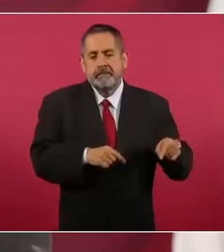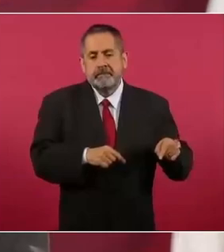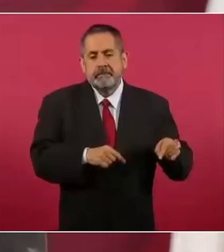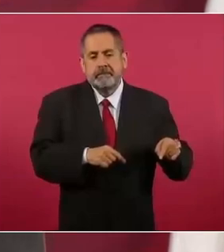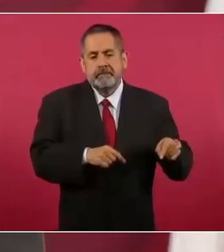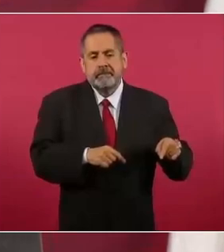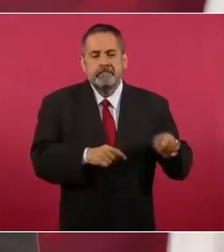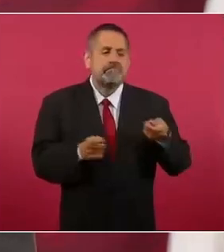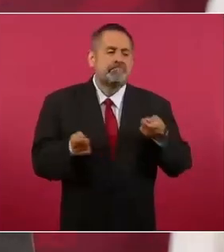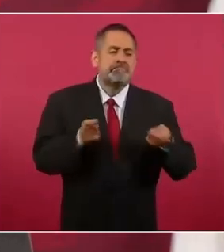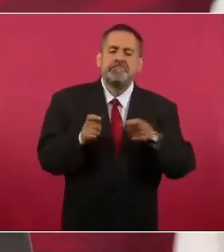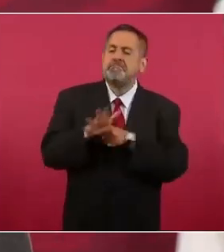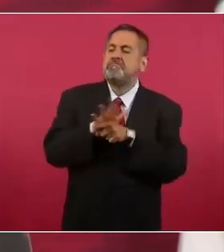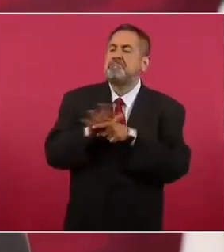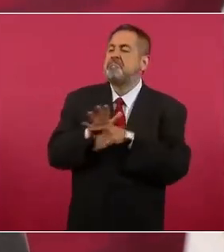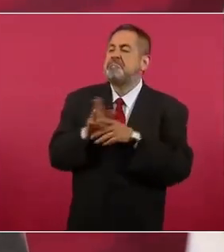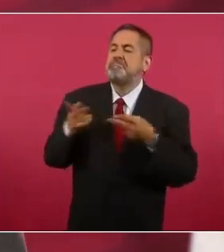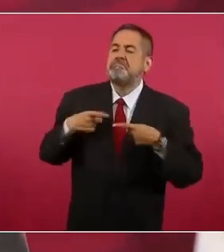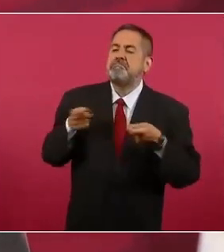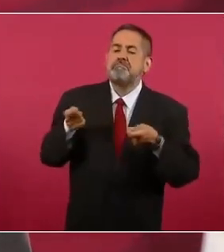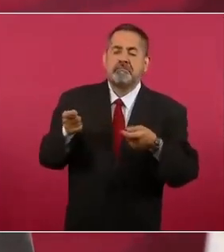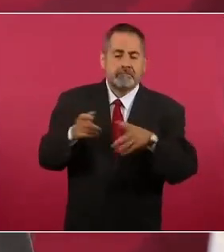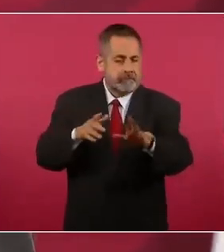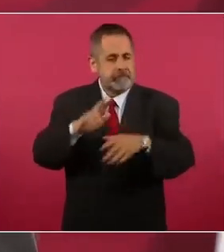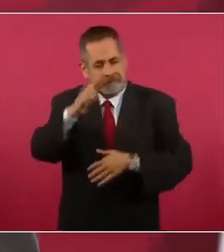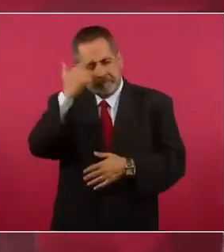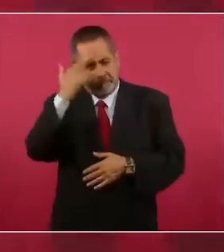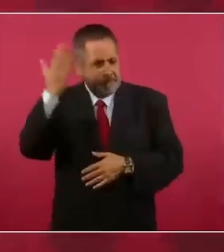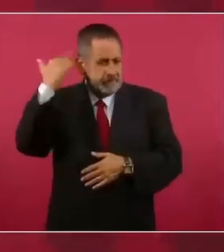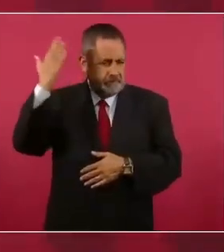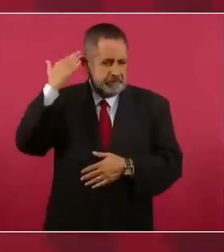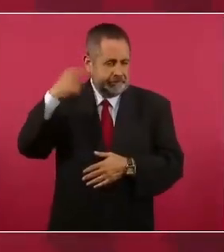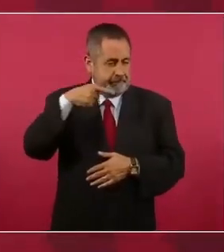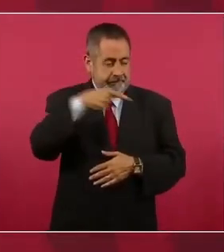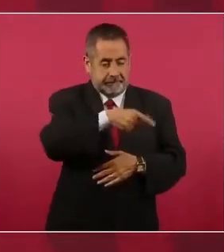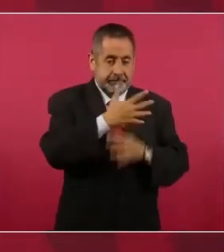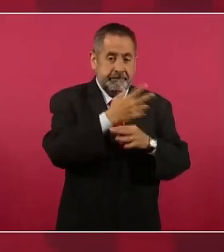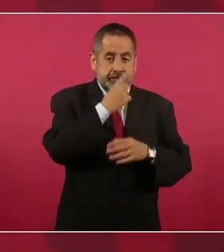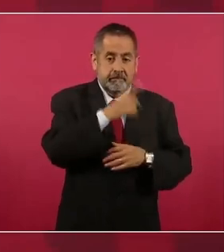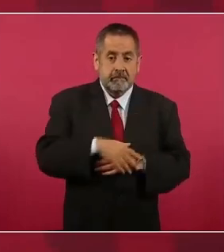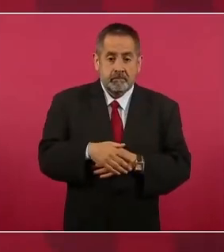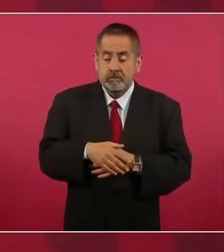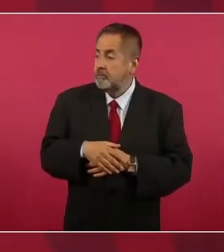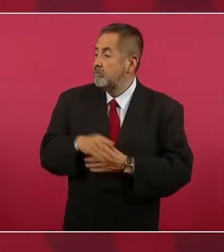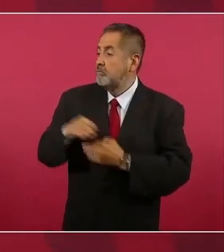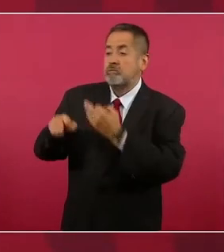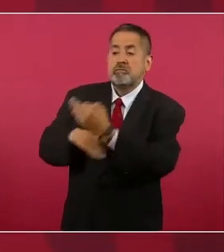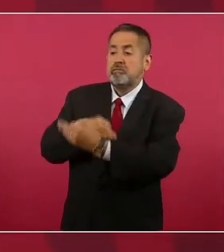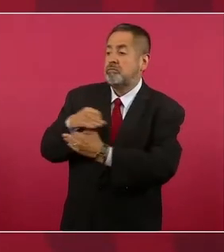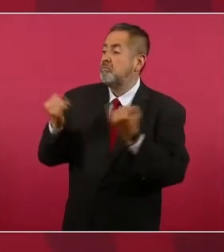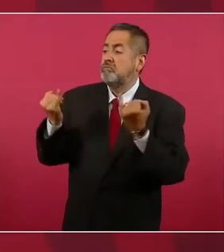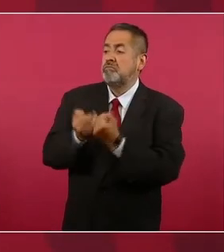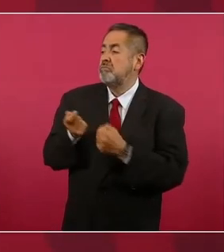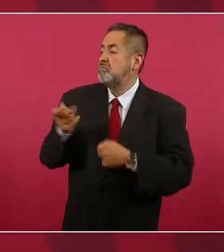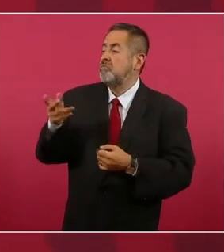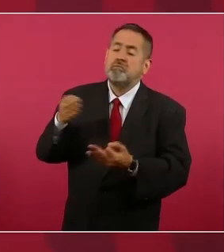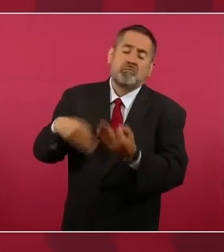buscar manipular a la gente, me acuerdo que lo que decían era, todos son iguales.